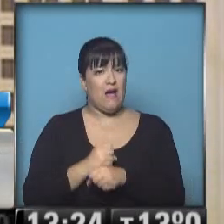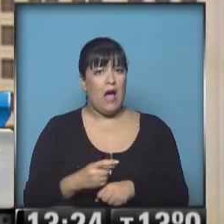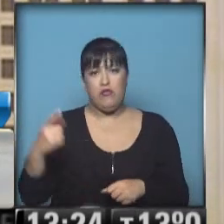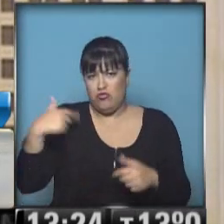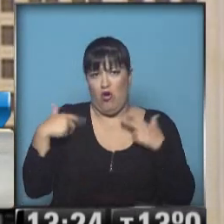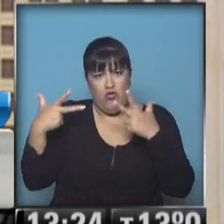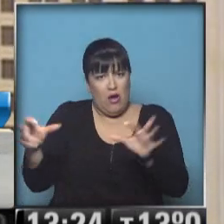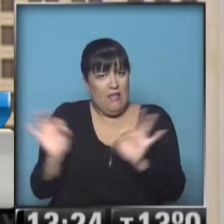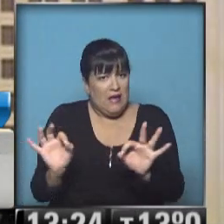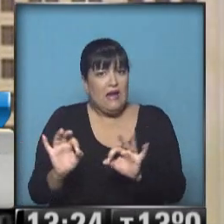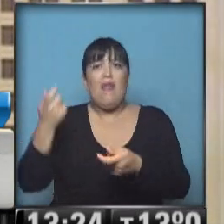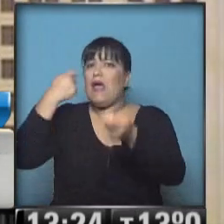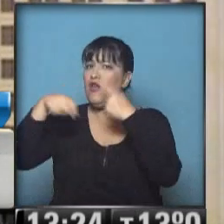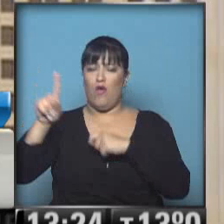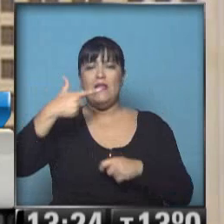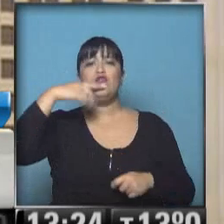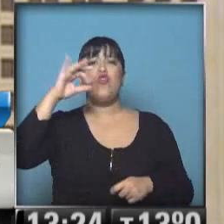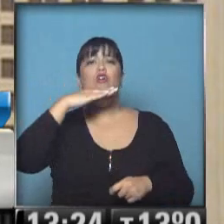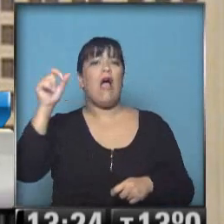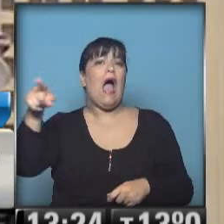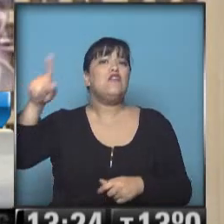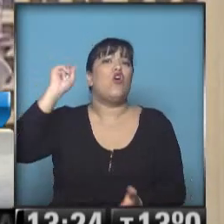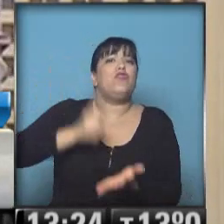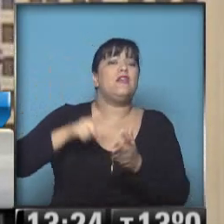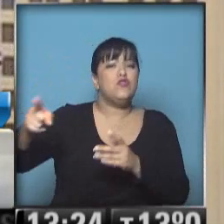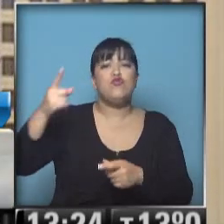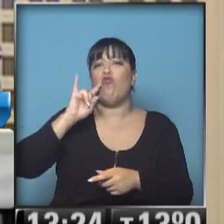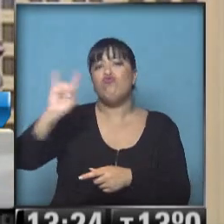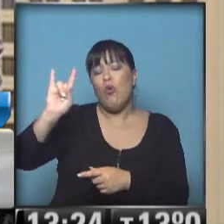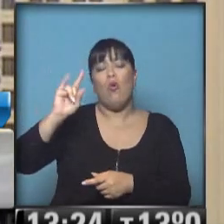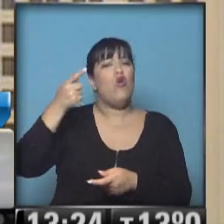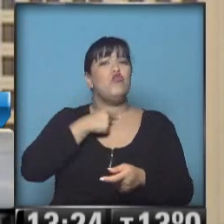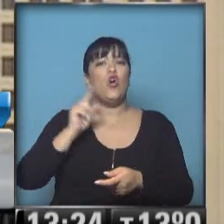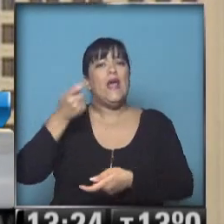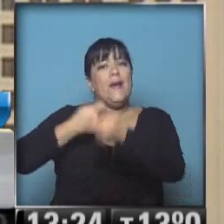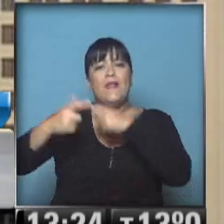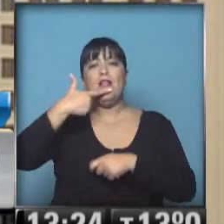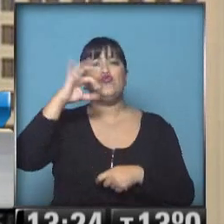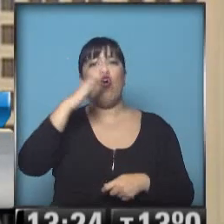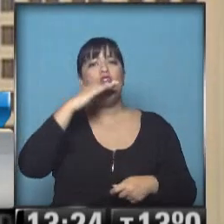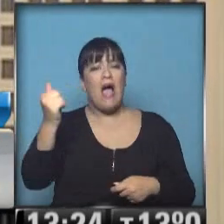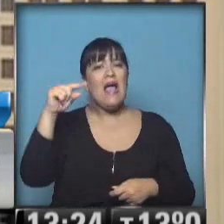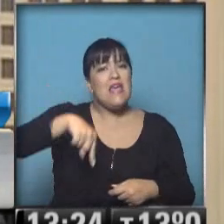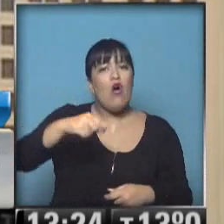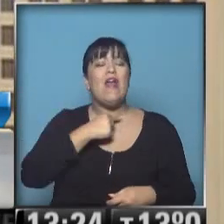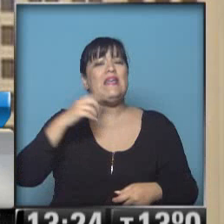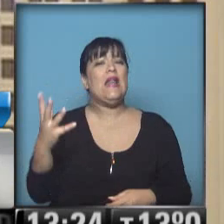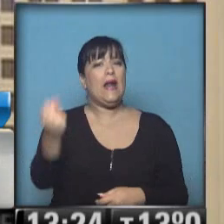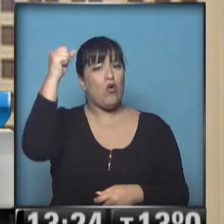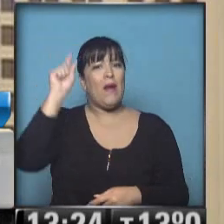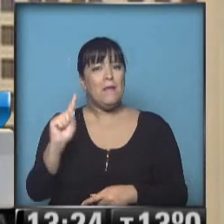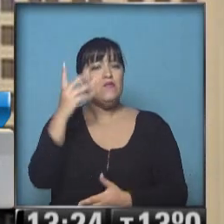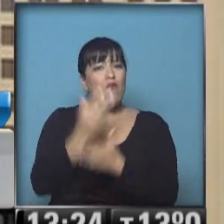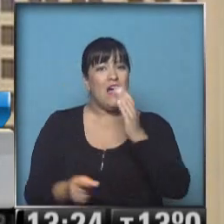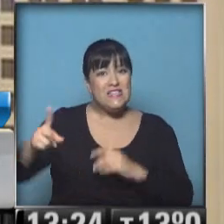dije que no vendieran la soja, ellos no vendieron la soja porque decidieron ellos vender la soja y ahora quieren recuperar su propio error a